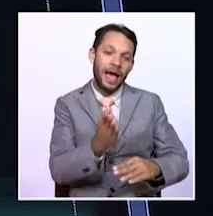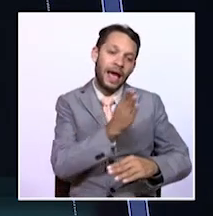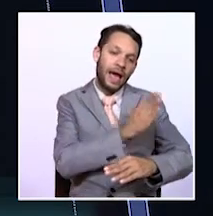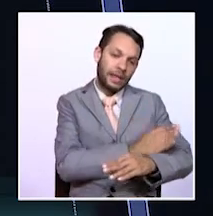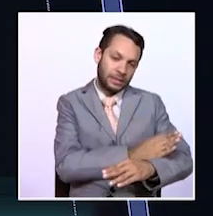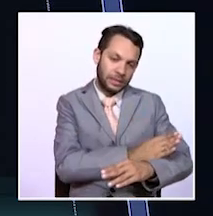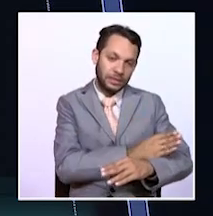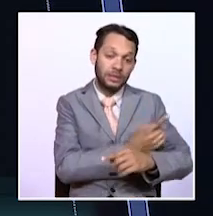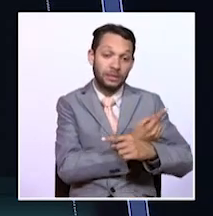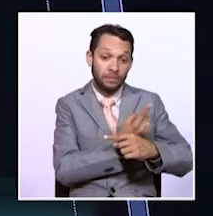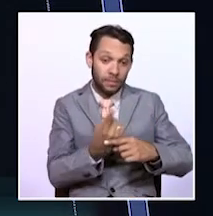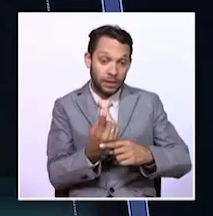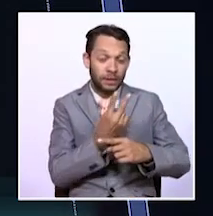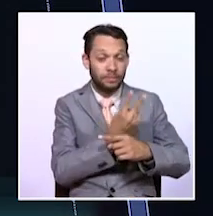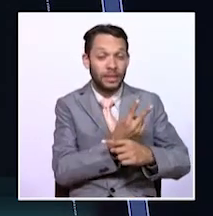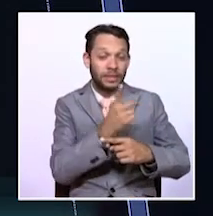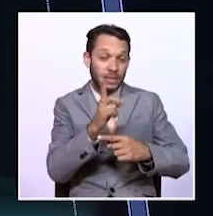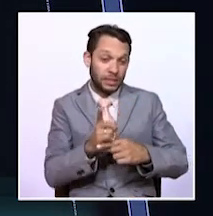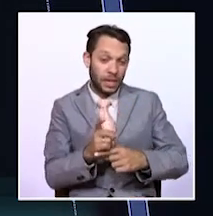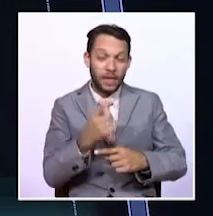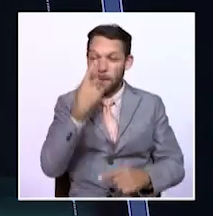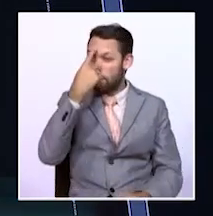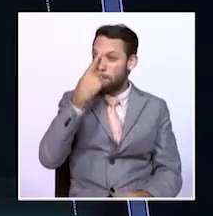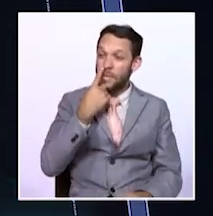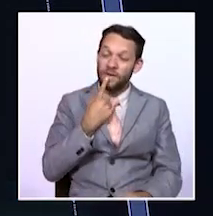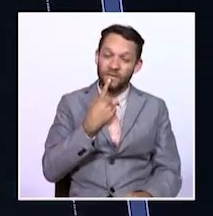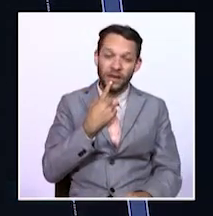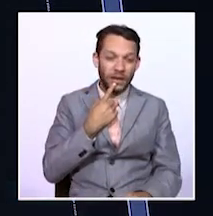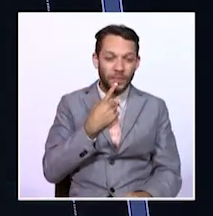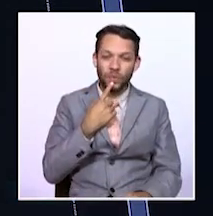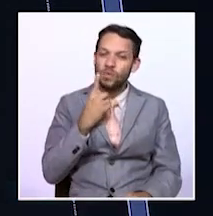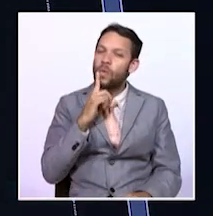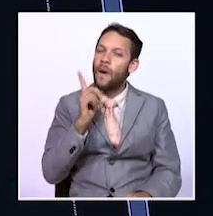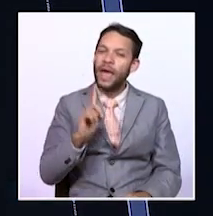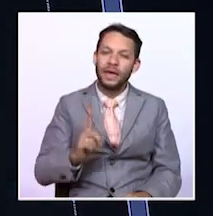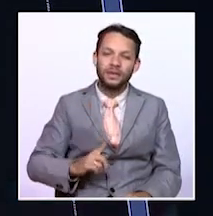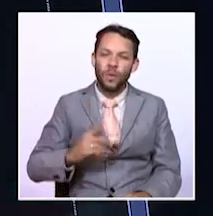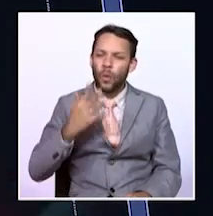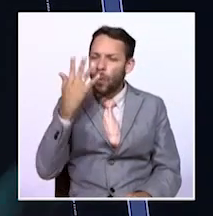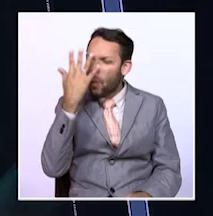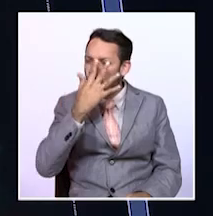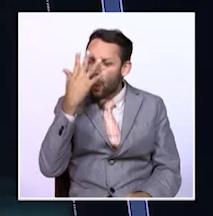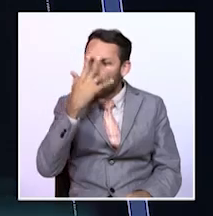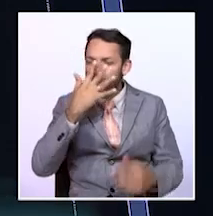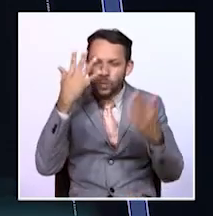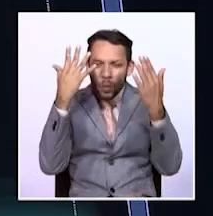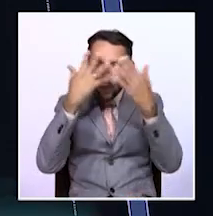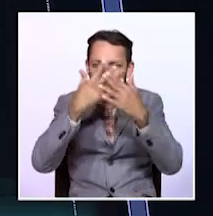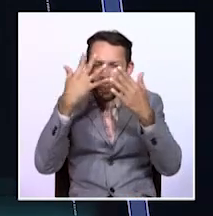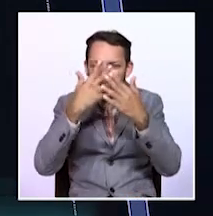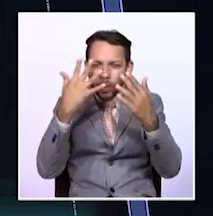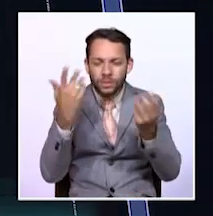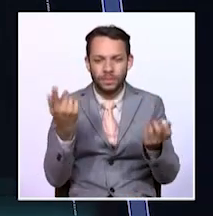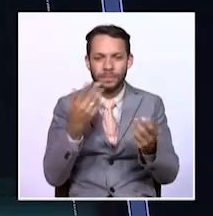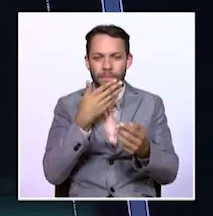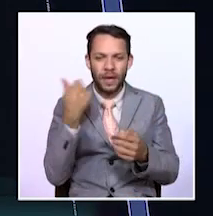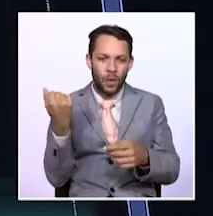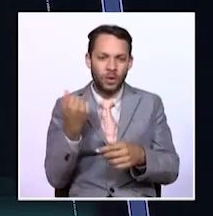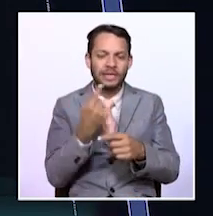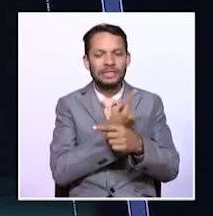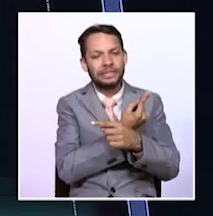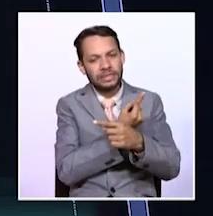no están bien definidos y todos los bebés prácticamente son iguales. Es el fetico que no lo podemos todavía,